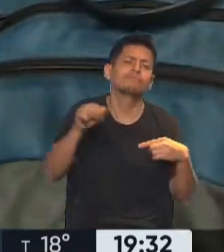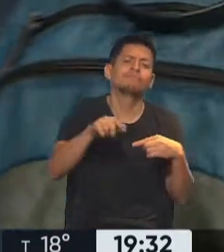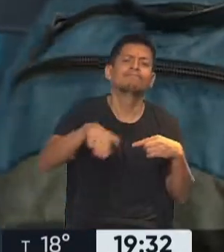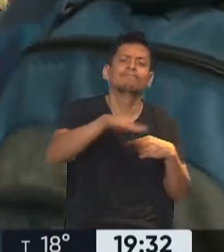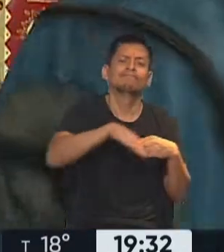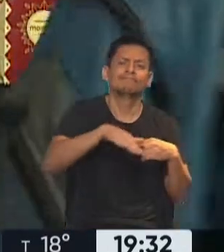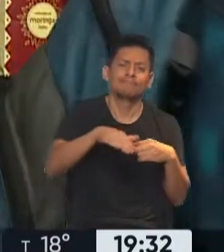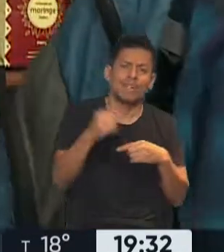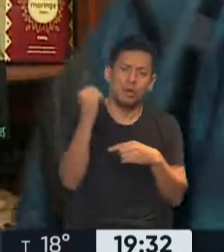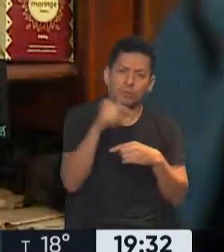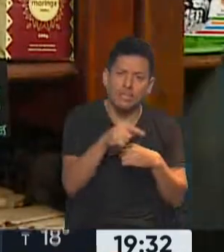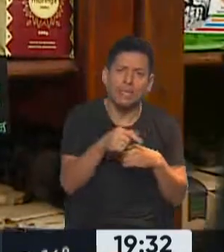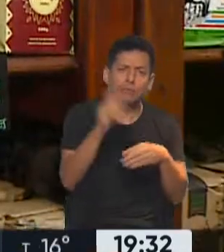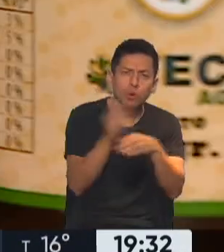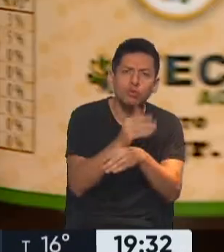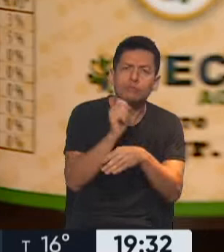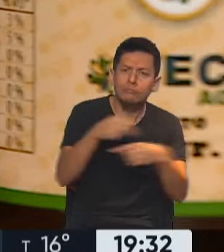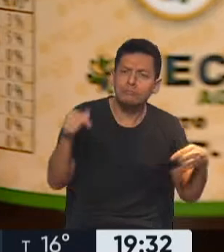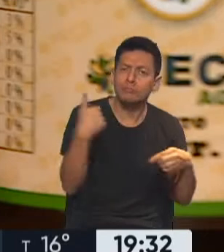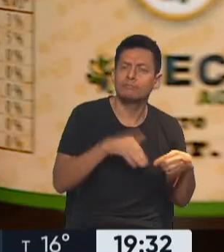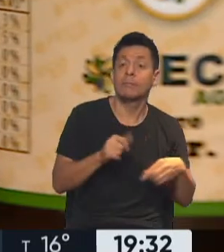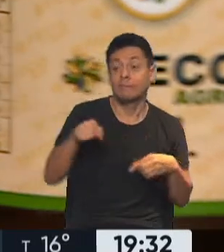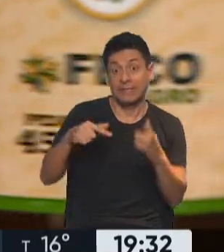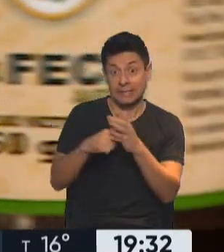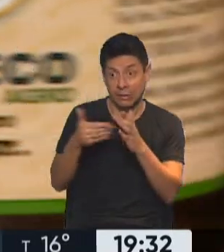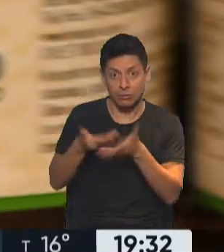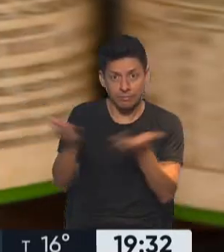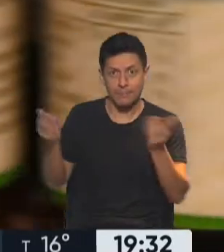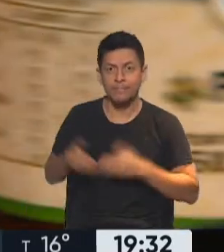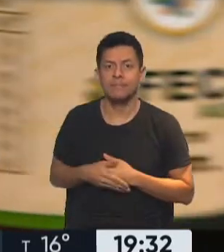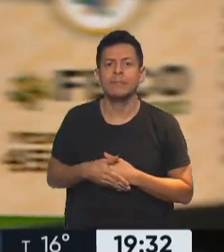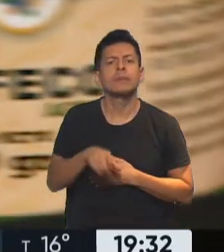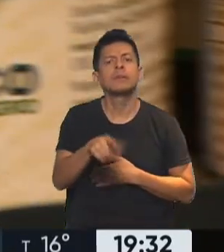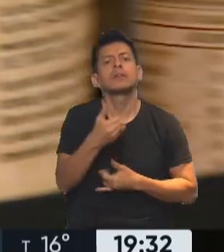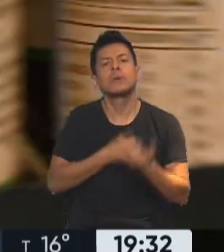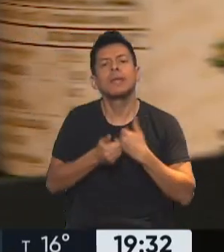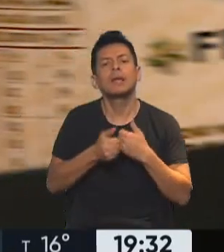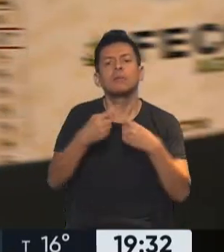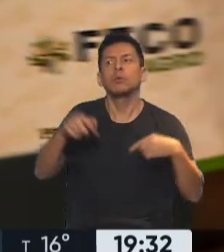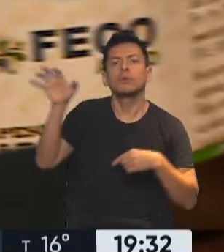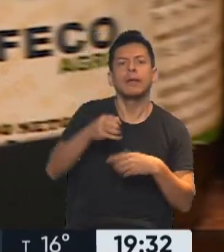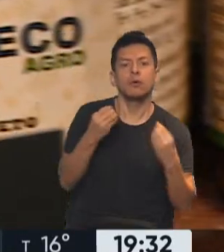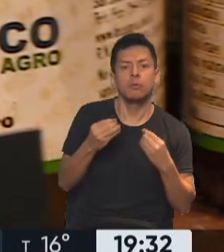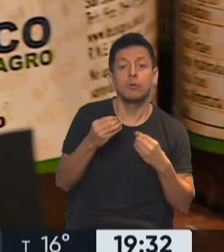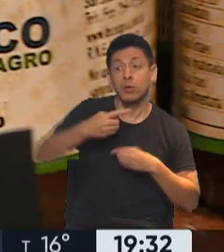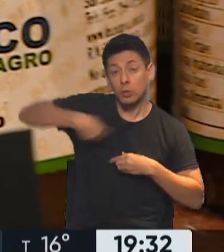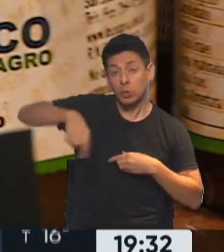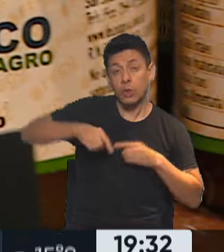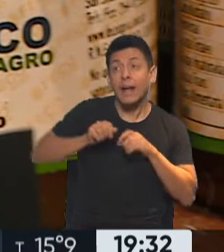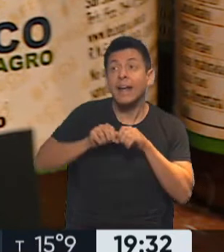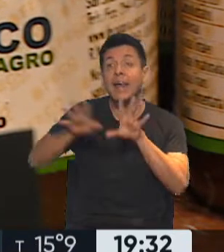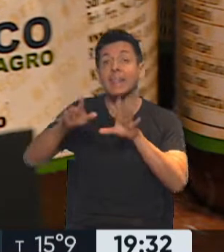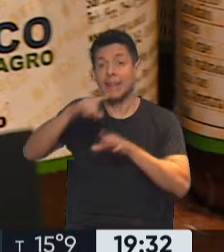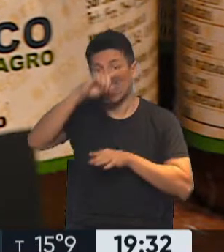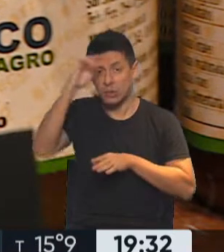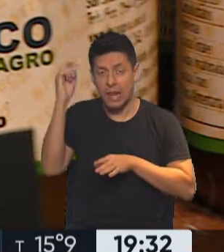regionales que pueden encontrar acá en pleno microcentro porteño. Contanos, ¿cómo llegan los productos acá? Bueno, nosotros somos una red nacional